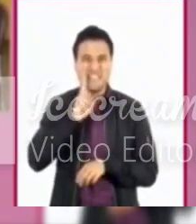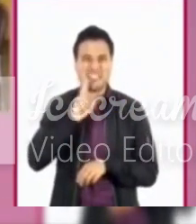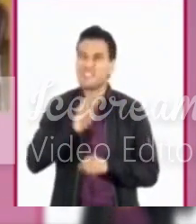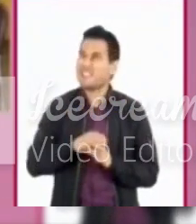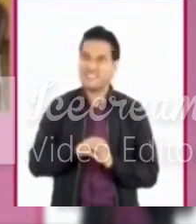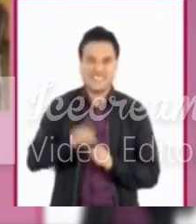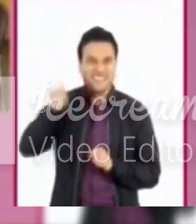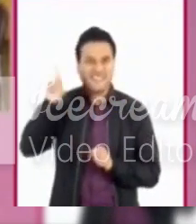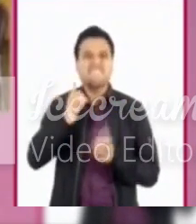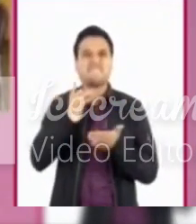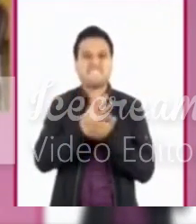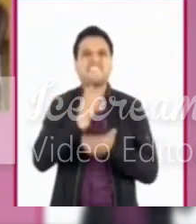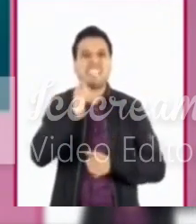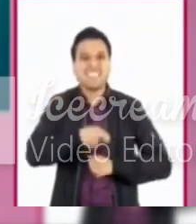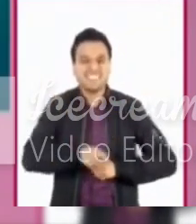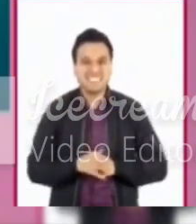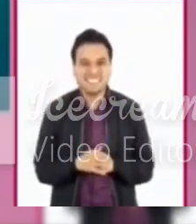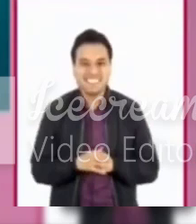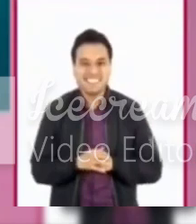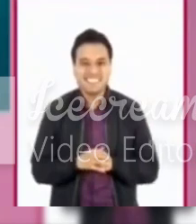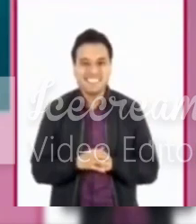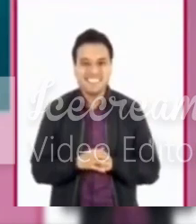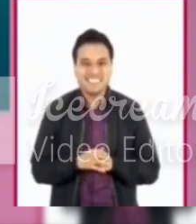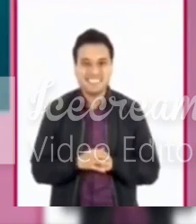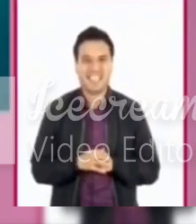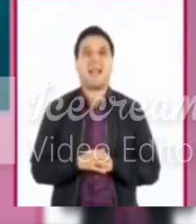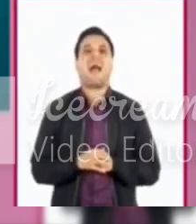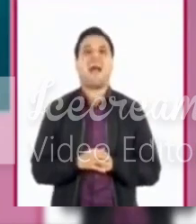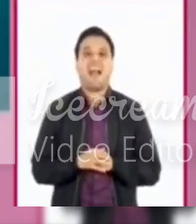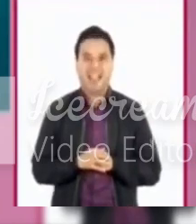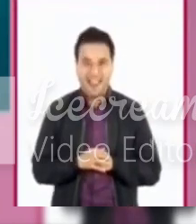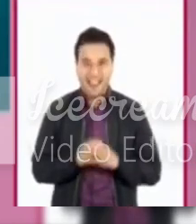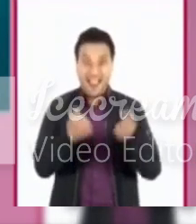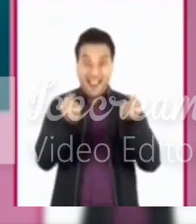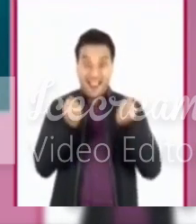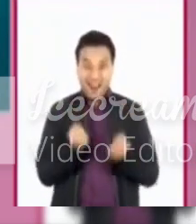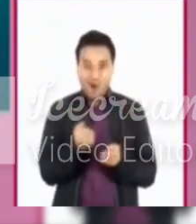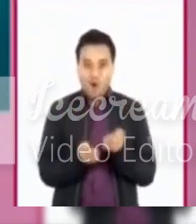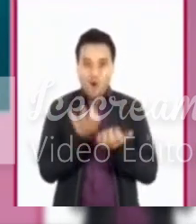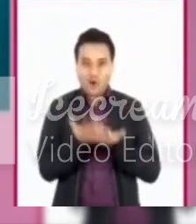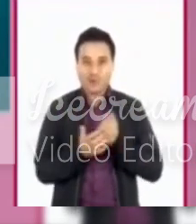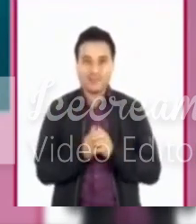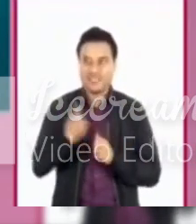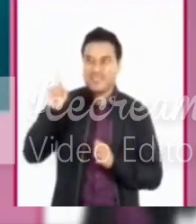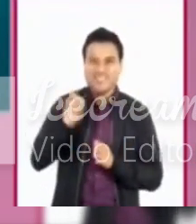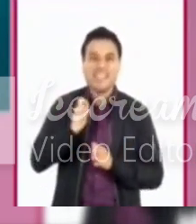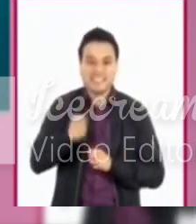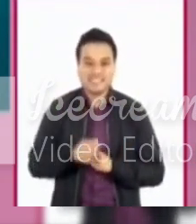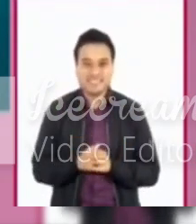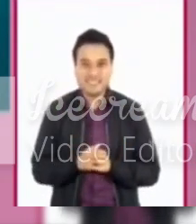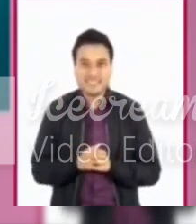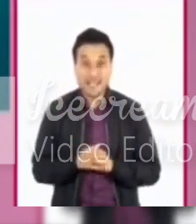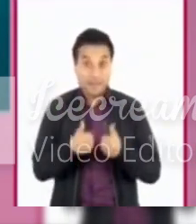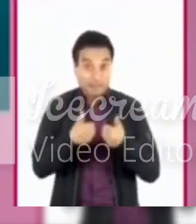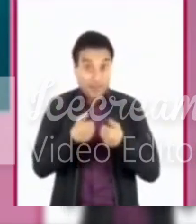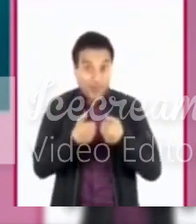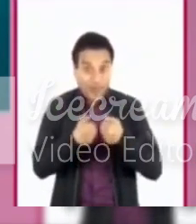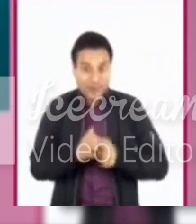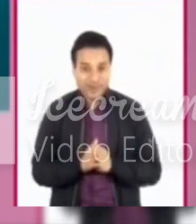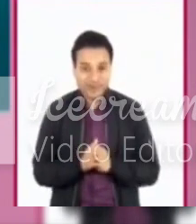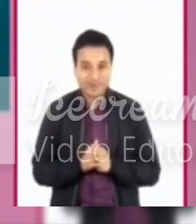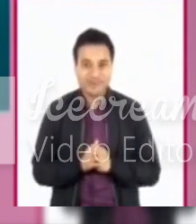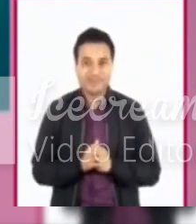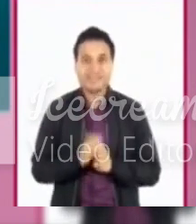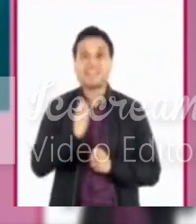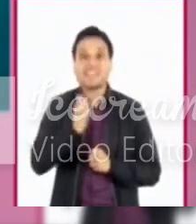¿Qué es? ¿Sí? ¿Qué es? Un horno. Un horno. La cámara. ¿Qué cree que es? Un videojuego. A ver,